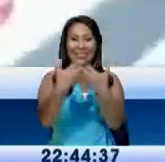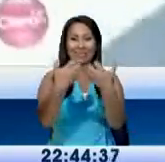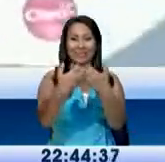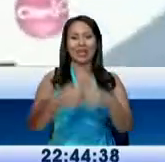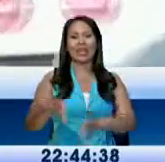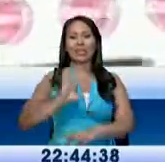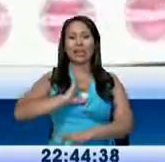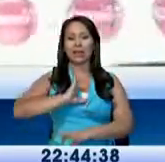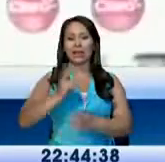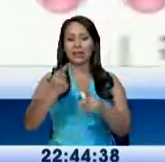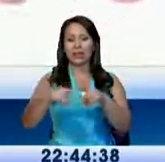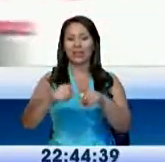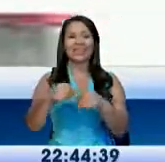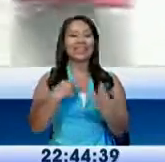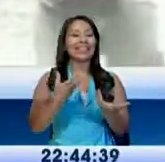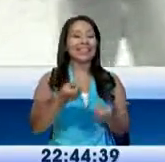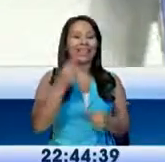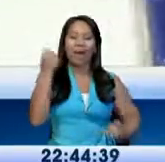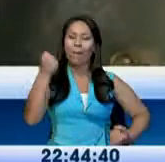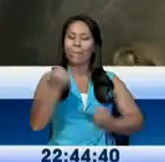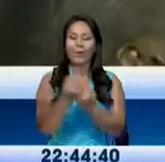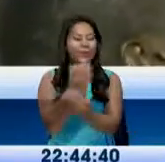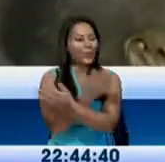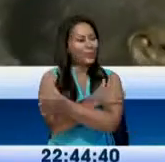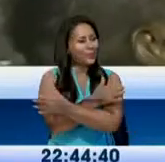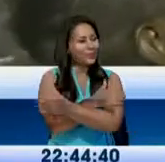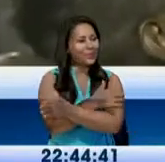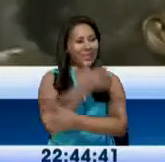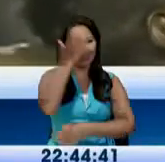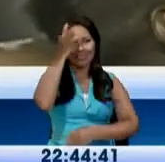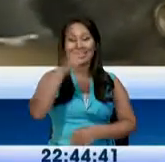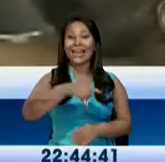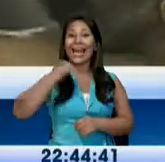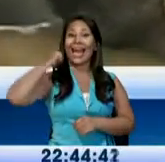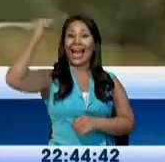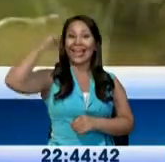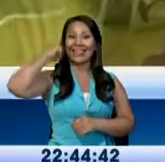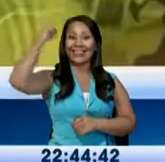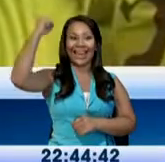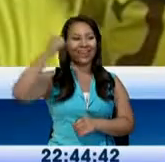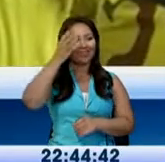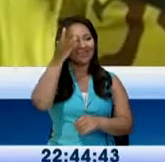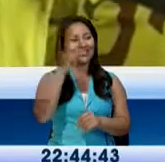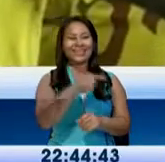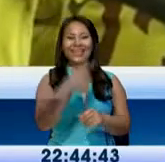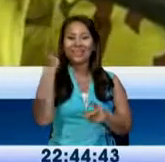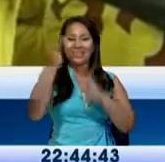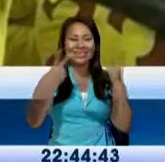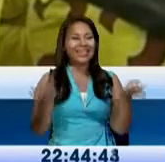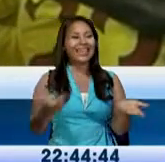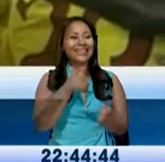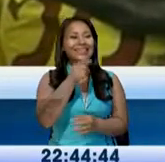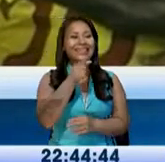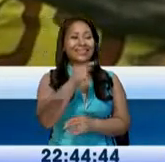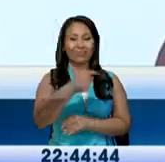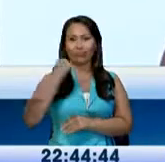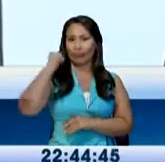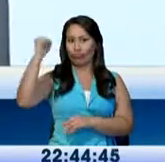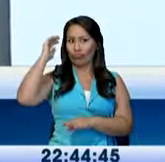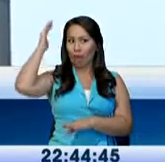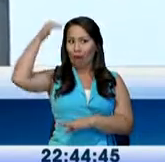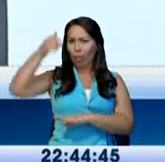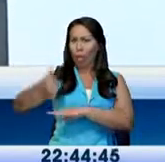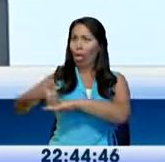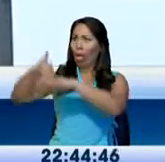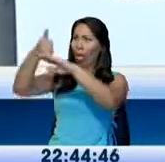Querían expresarles el respaldo y cariño. No era para menos, ganaron en condición de visitante a la poderosa Argentina. Es la primera